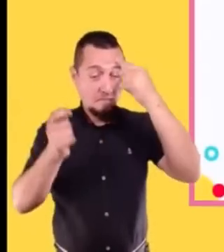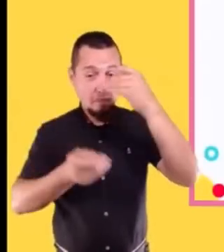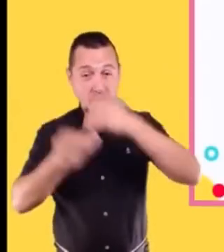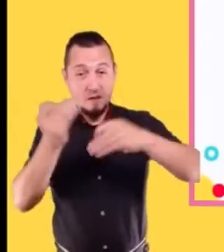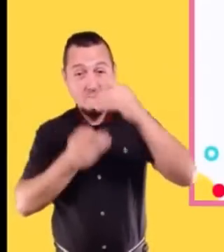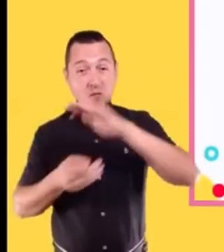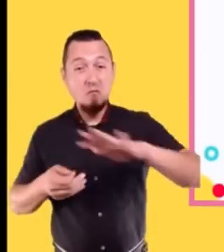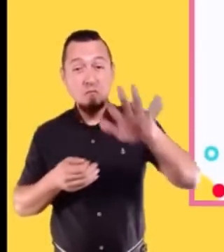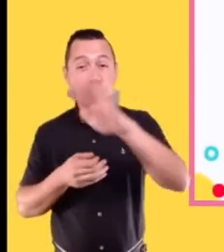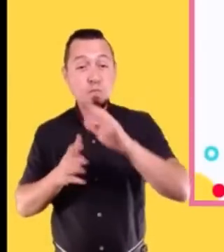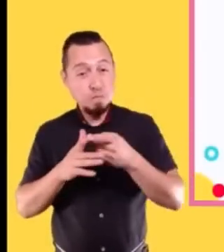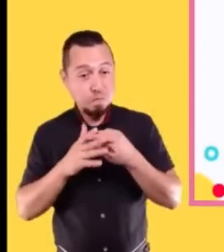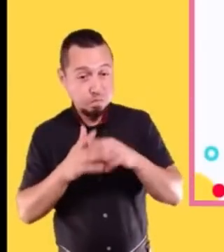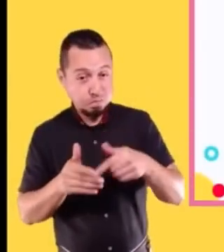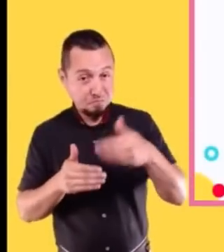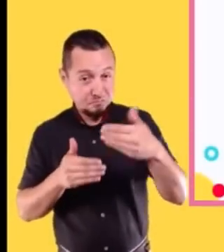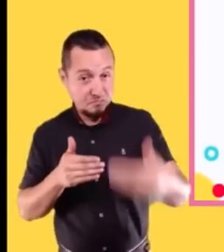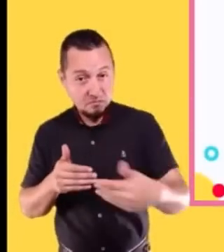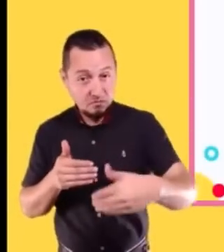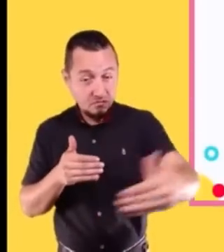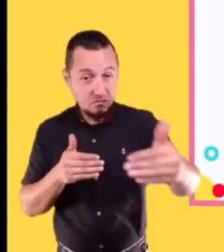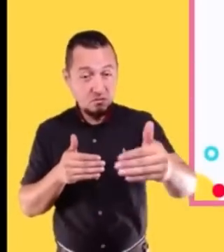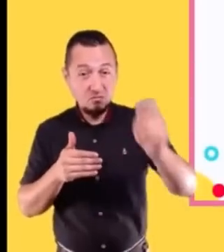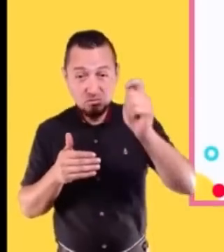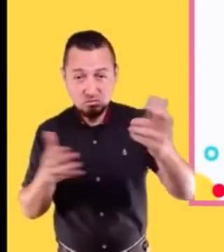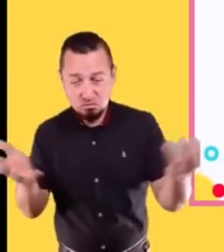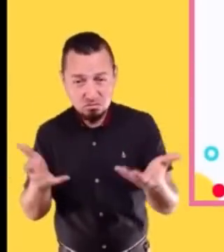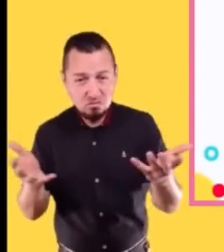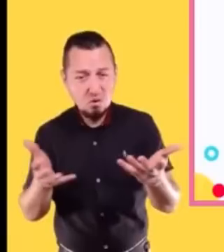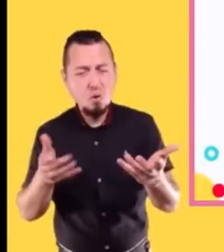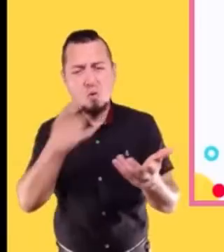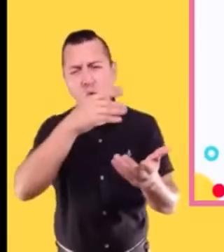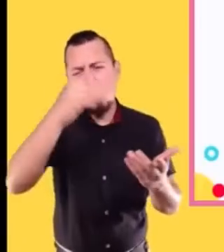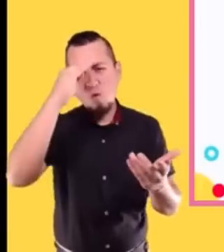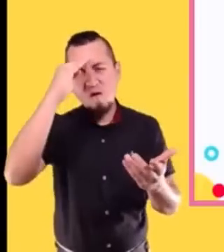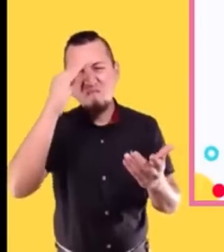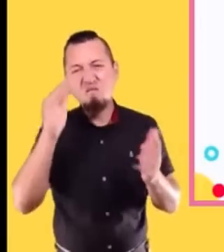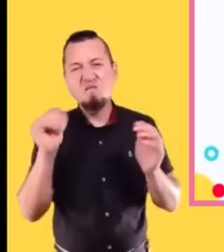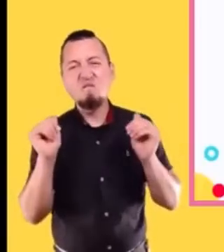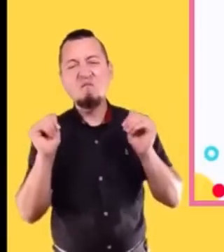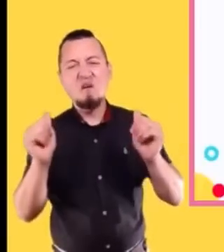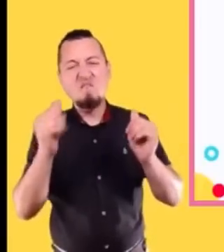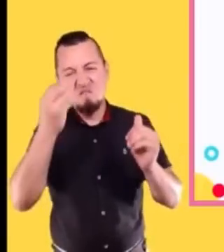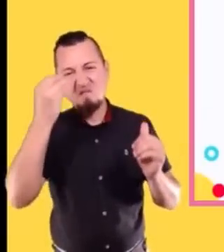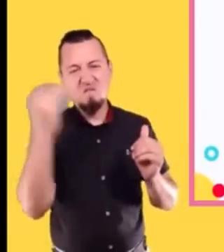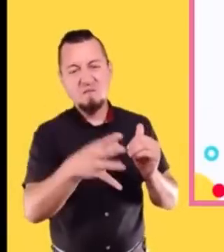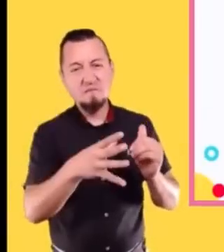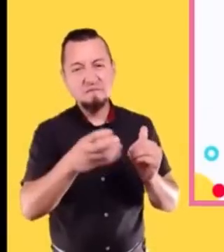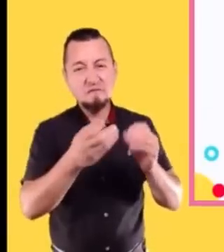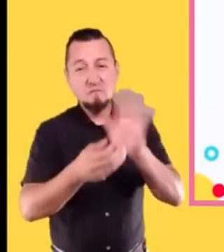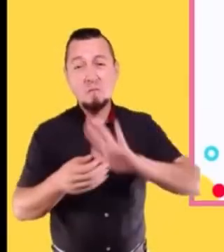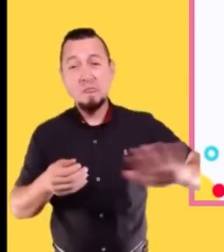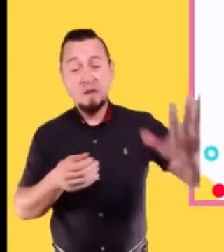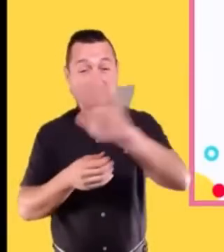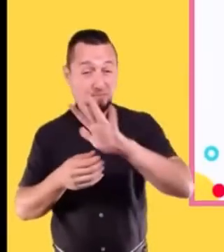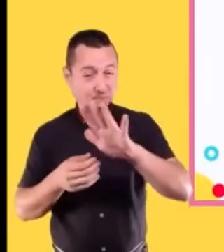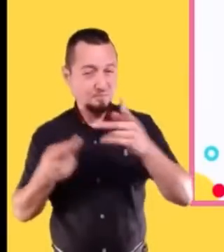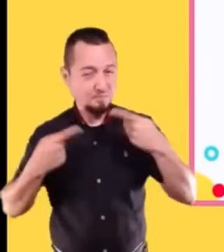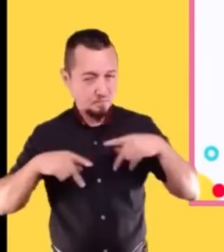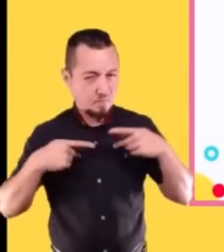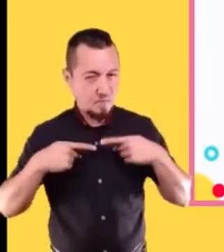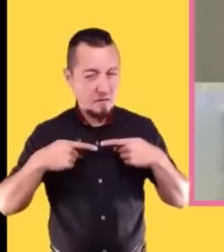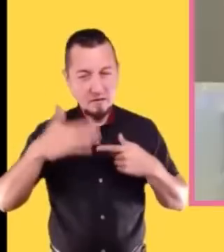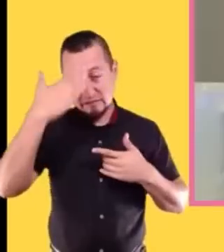comenzar. Hay que destacar, y es muy importante que los ciudadanos sepan, porque hoy se está diciendo